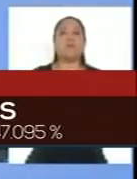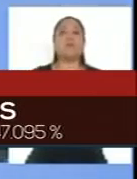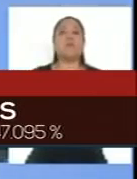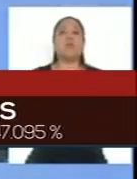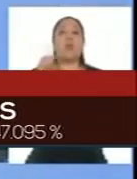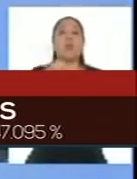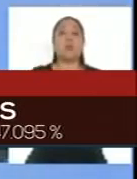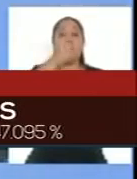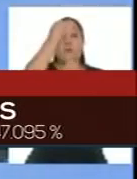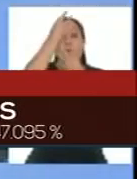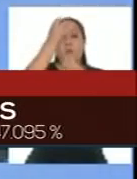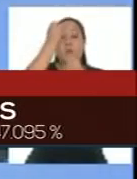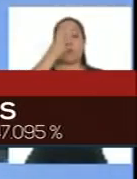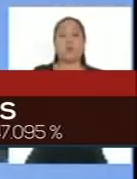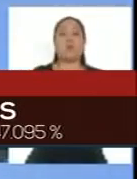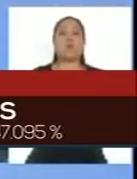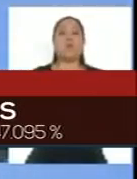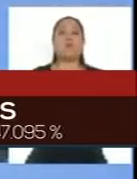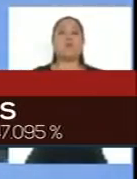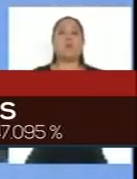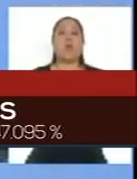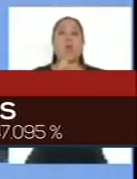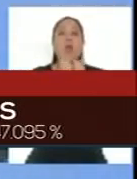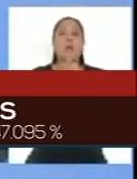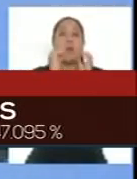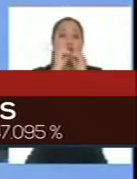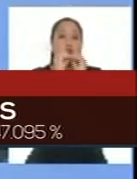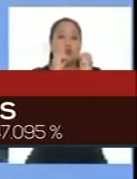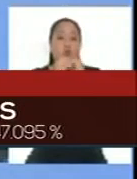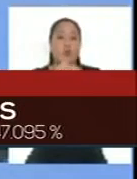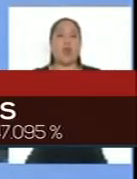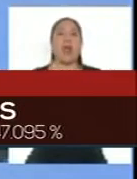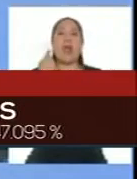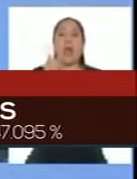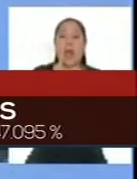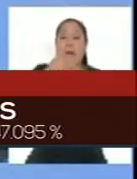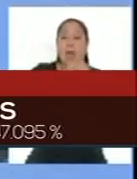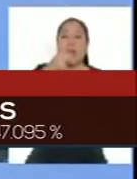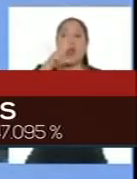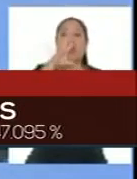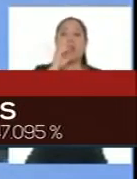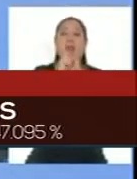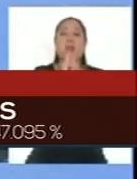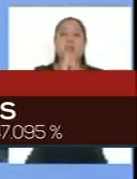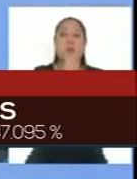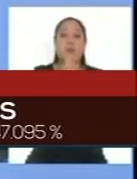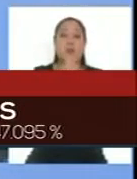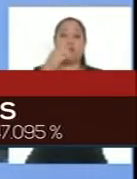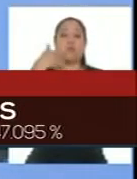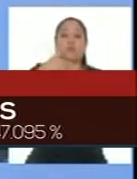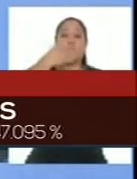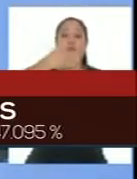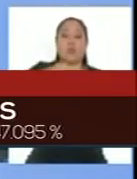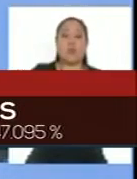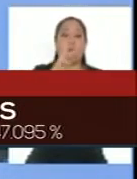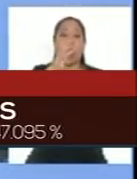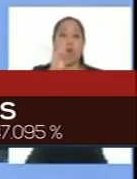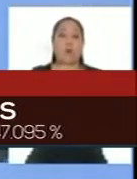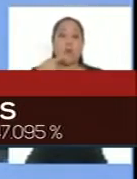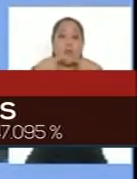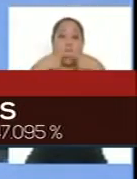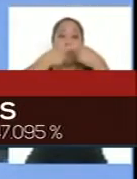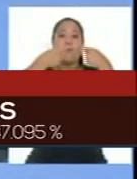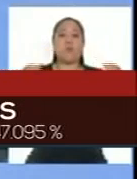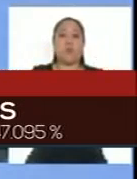Nuestra información será actualizada cada 30 minutos en la web y difundida